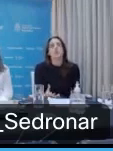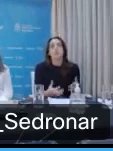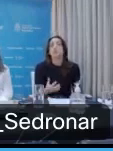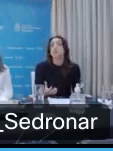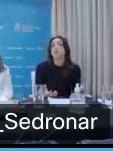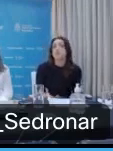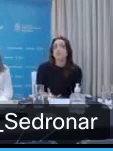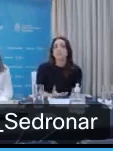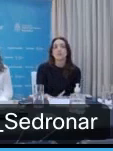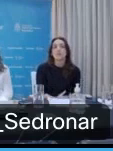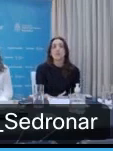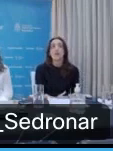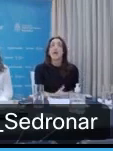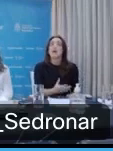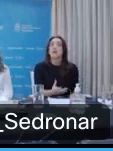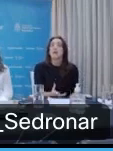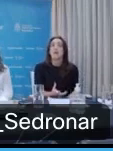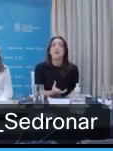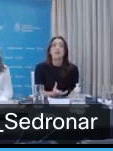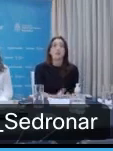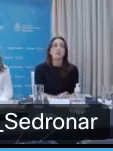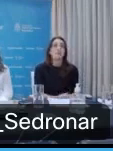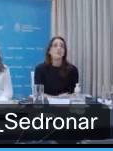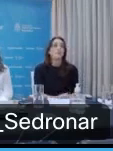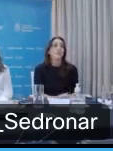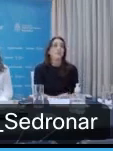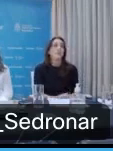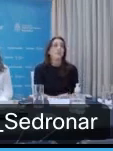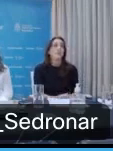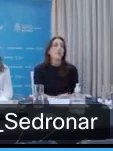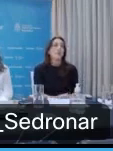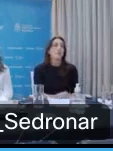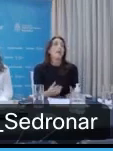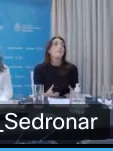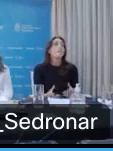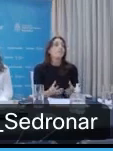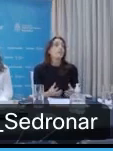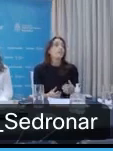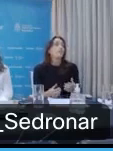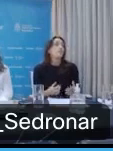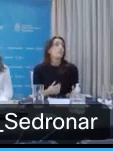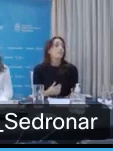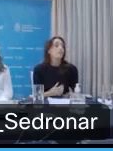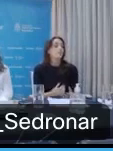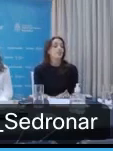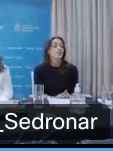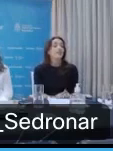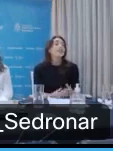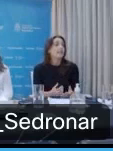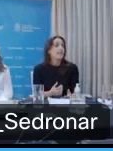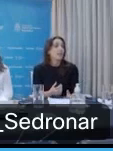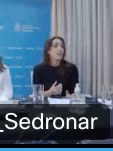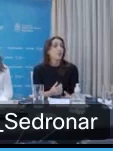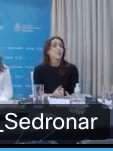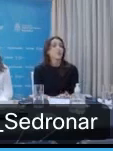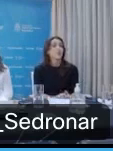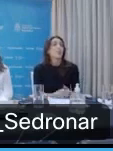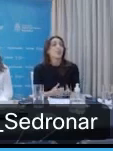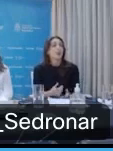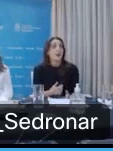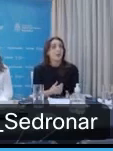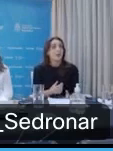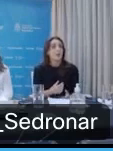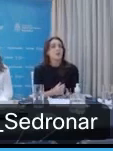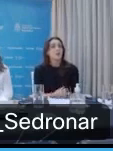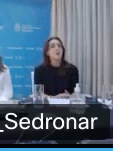las mujeres consumen, ¿no?, a la par que los varones, o la sociedad piensa que si consumen, ¿no?, están en riesgo,